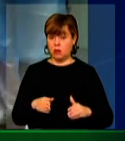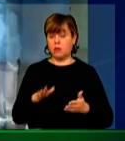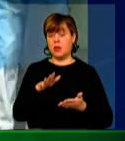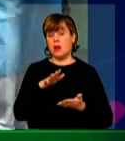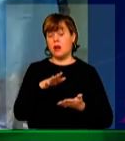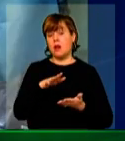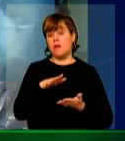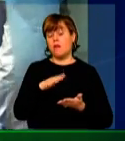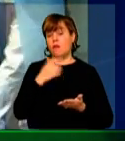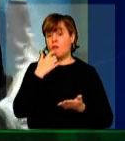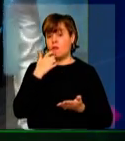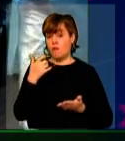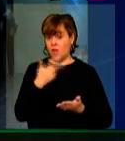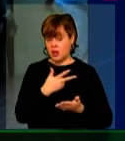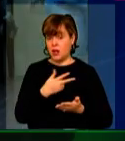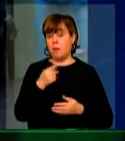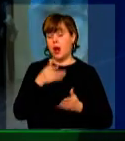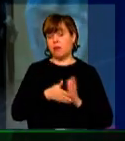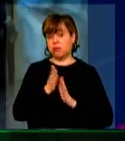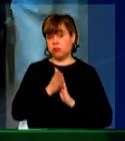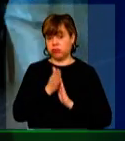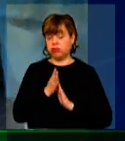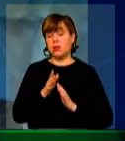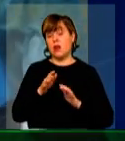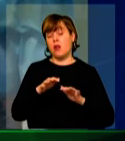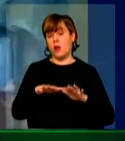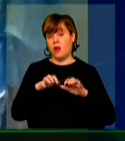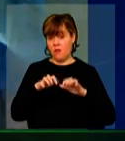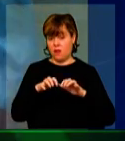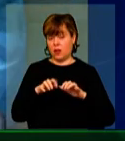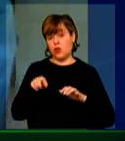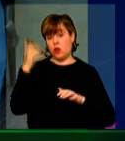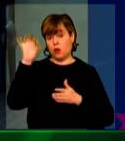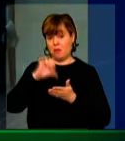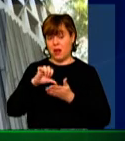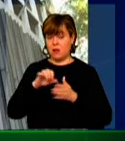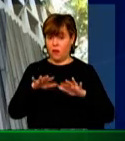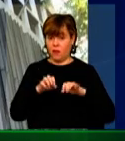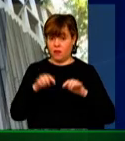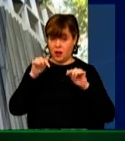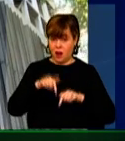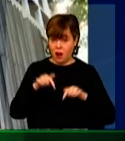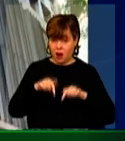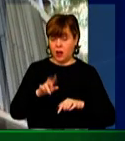espacio para la vacunación, que oportunamente, en la medida que se vaya generando la